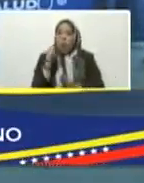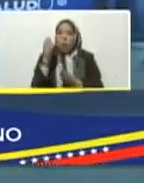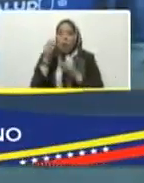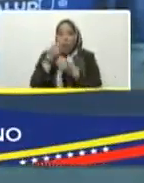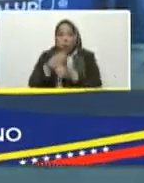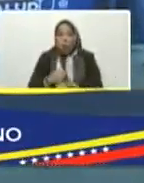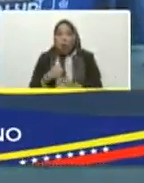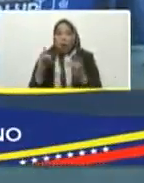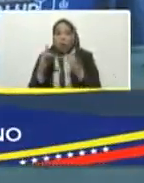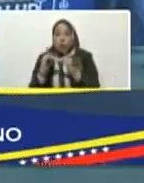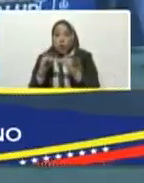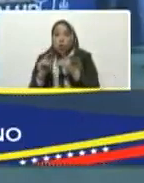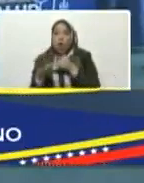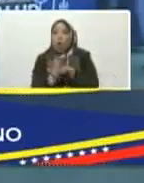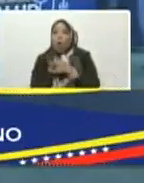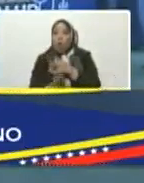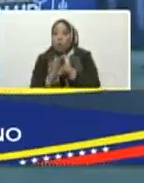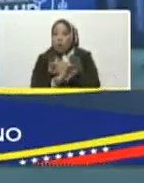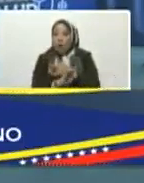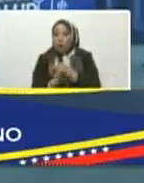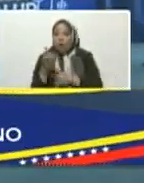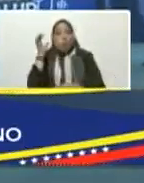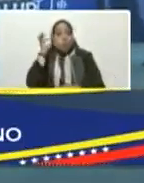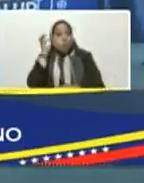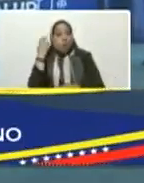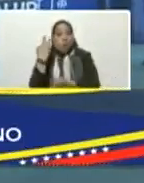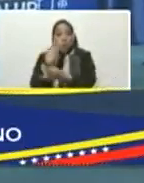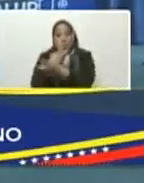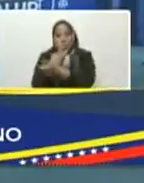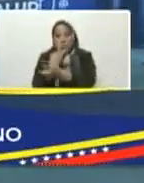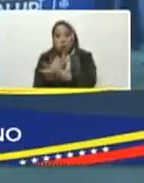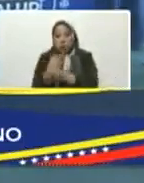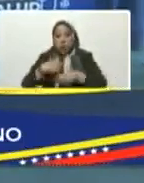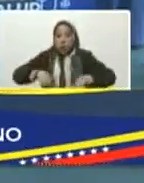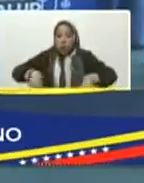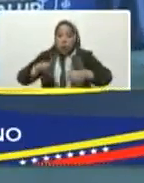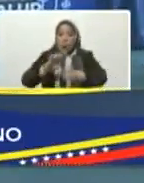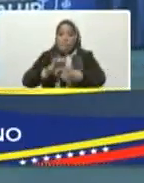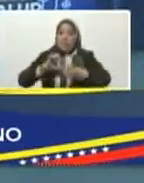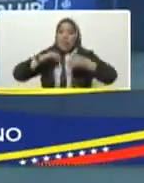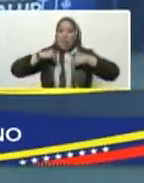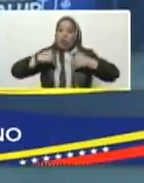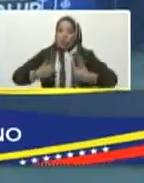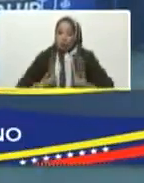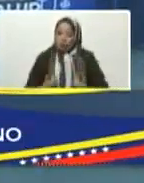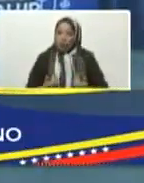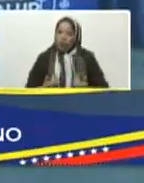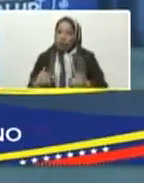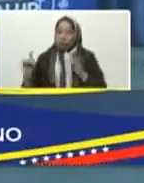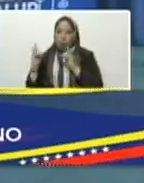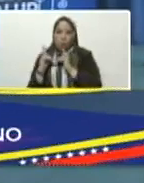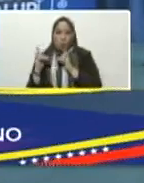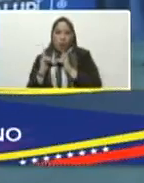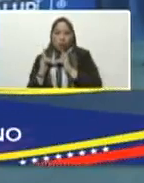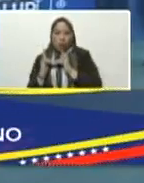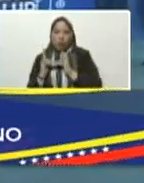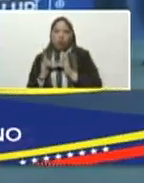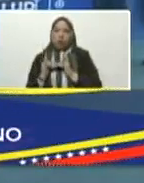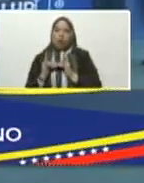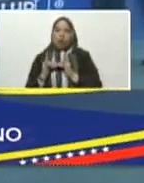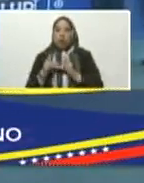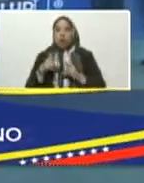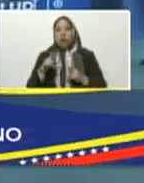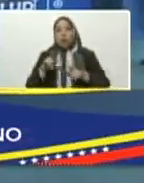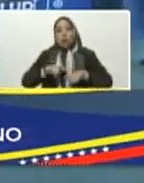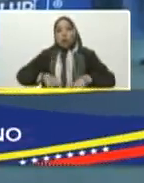hospitalización, servicio de rayos X, cuarto de descanso de los médicos, el cuarto de aislamiento de COVID-19,